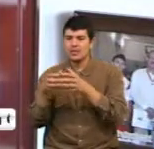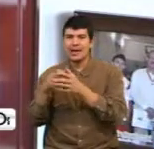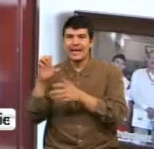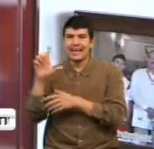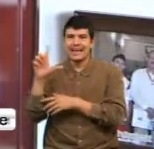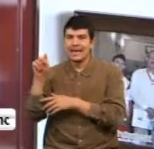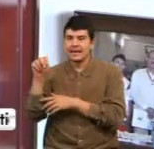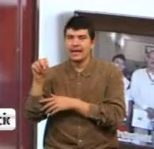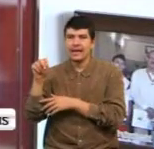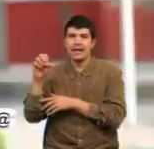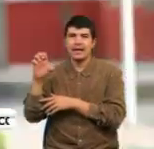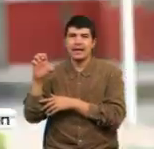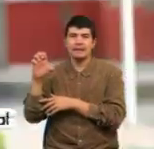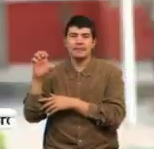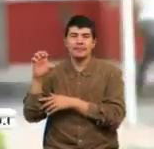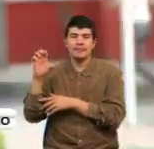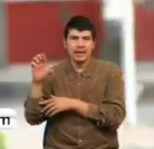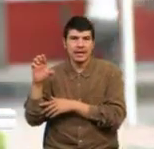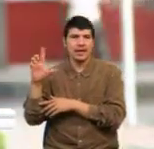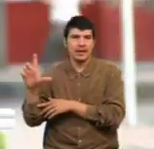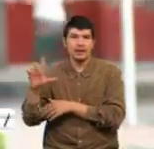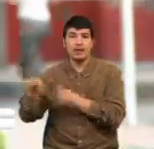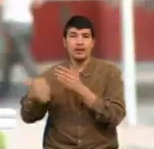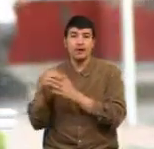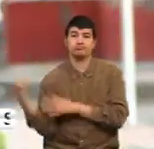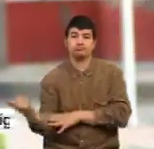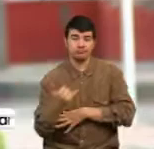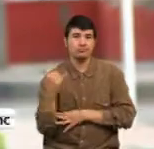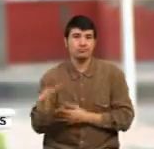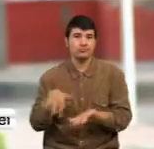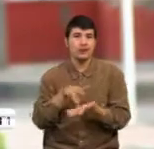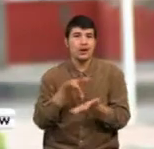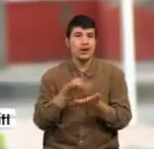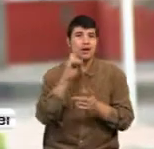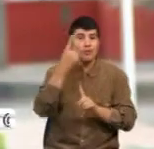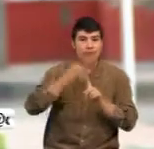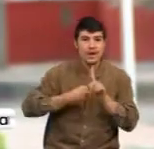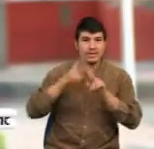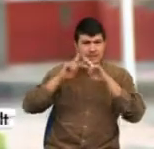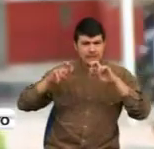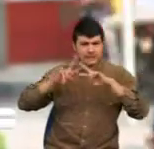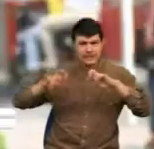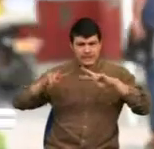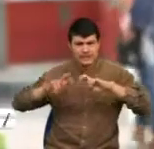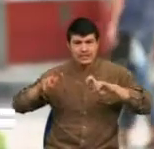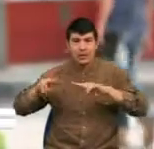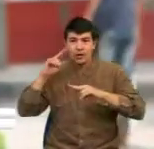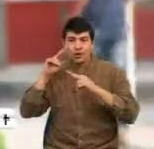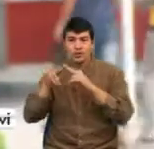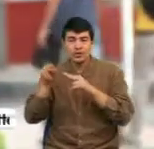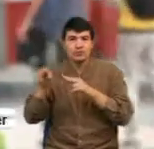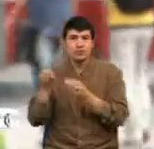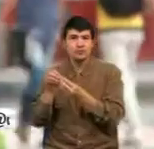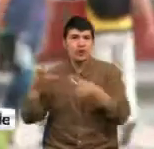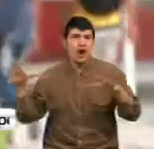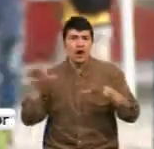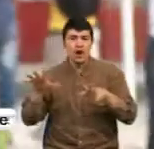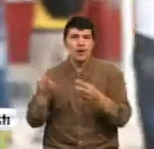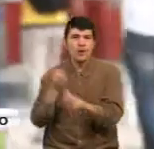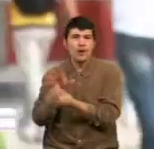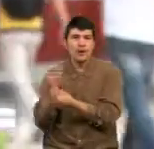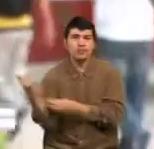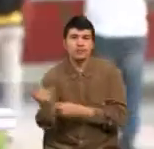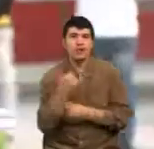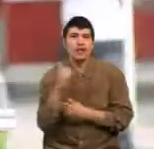todos hacen presencia de esta investigación tardó un mes y para conocerse las acciones violentas de estos grupos o la presencia